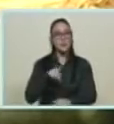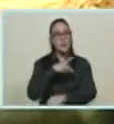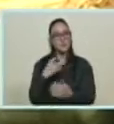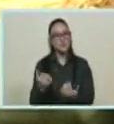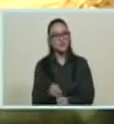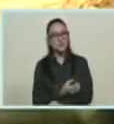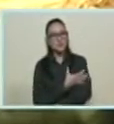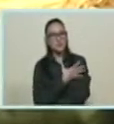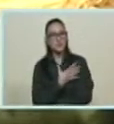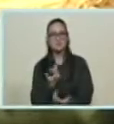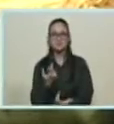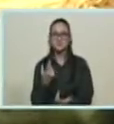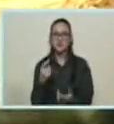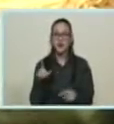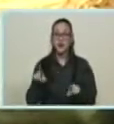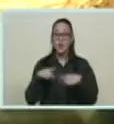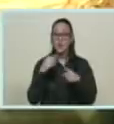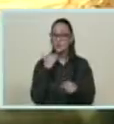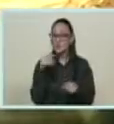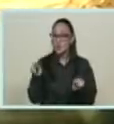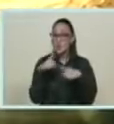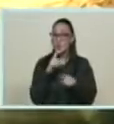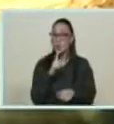Acaba de cumplir 12 años.